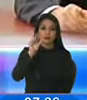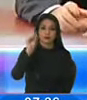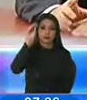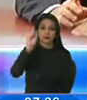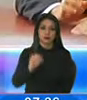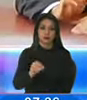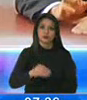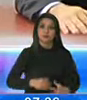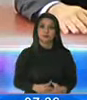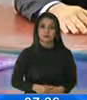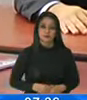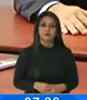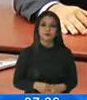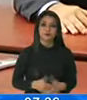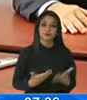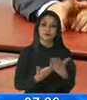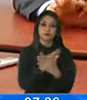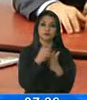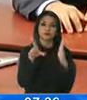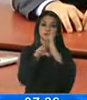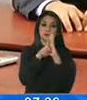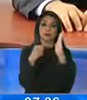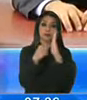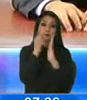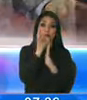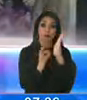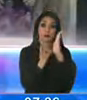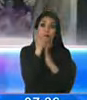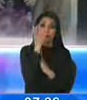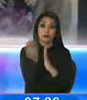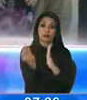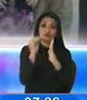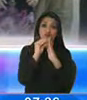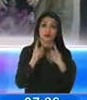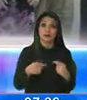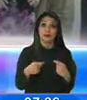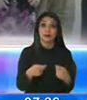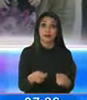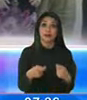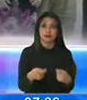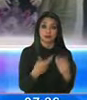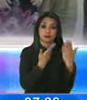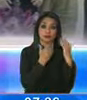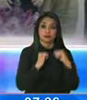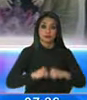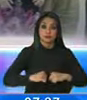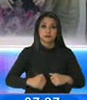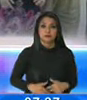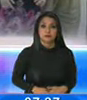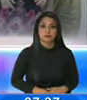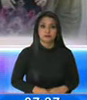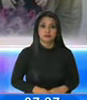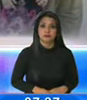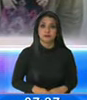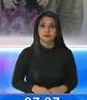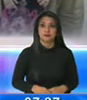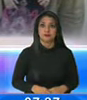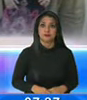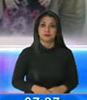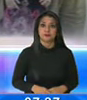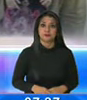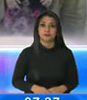0.22%. Tras la aprobación de la ley tributaria, se podrán incluir los gastos de los adultos mayores, dependientes de sus